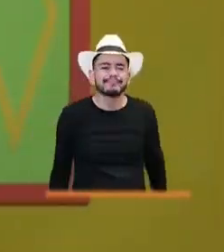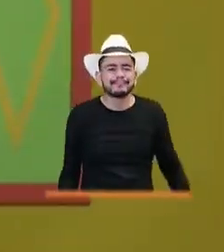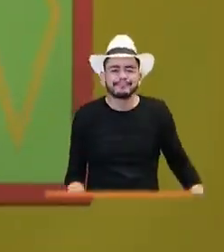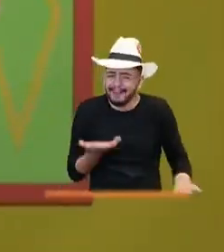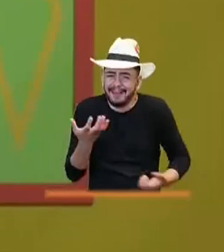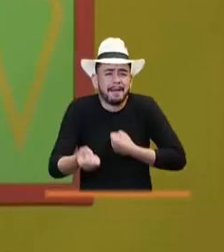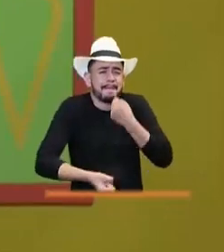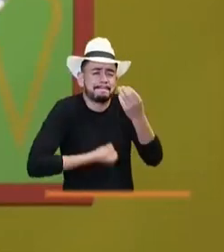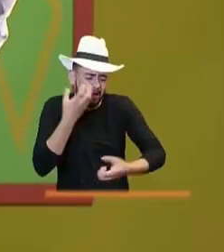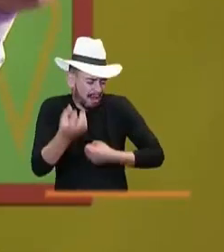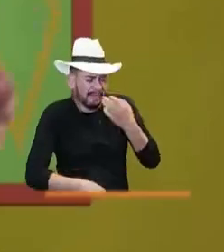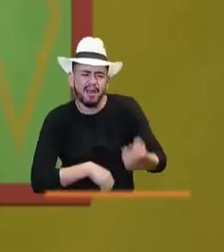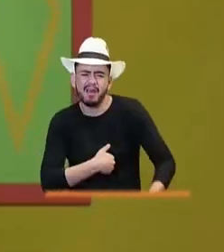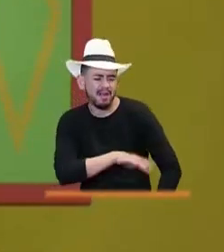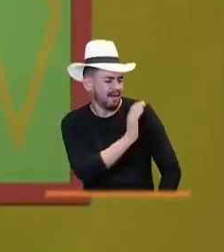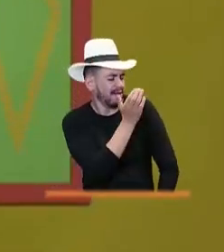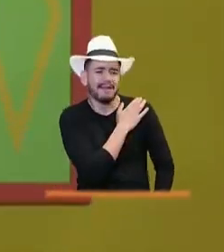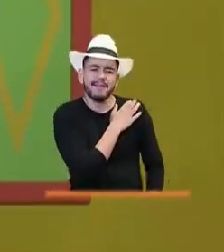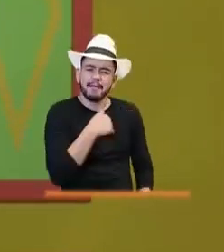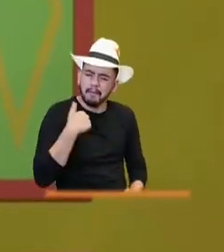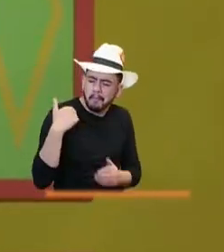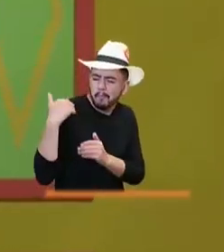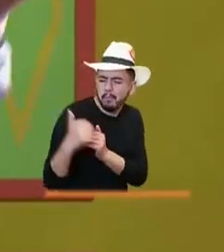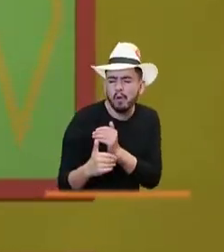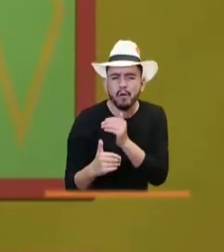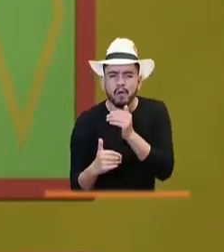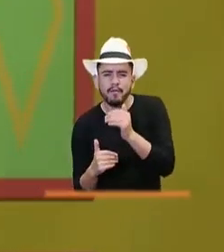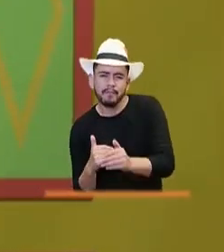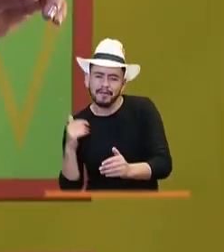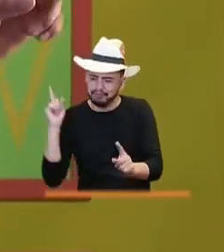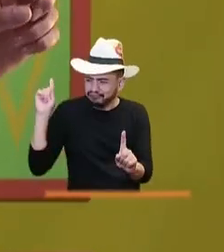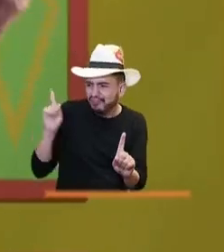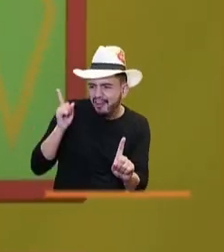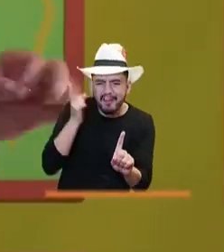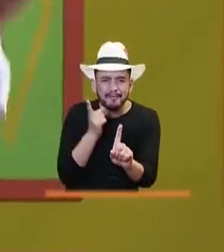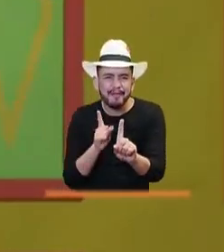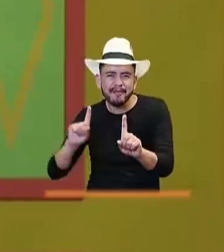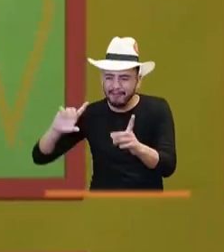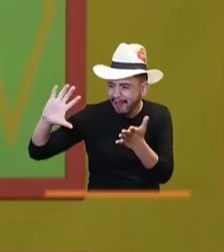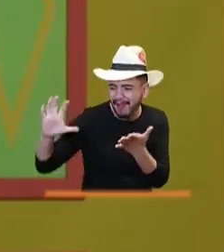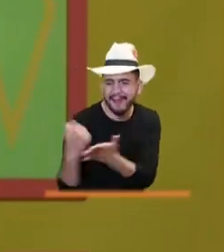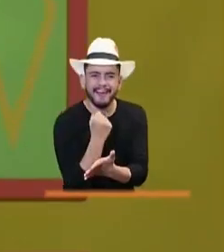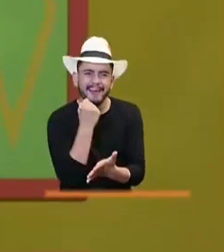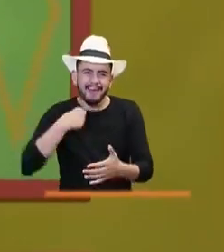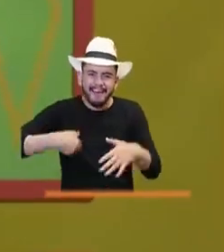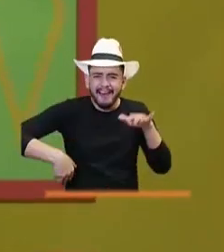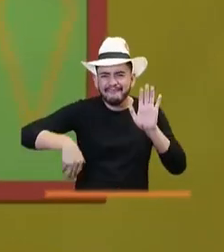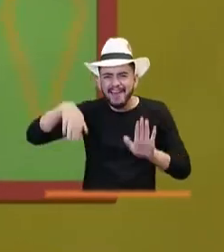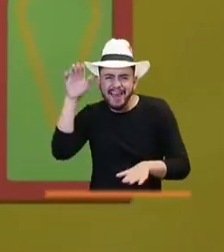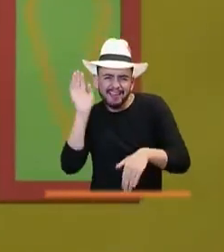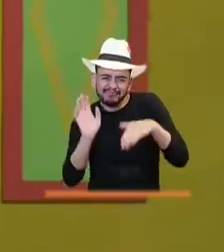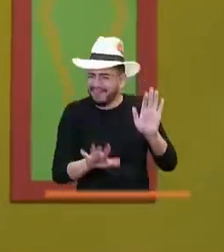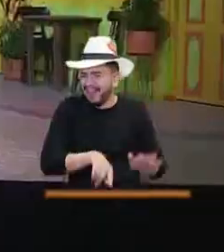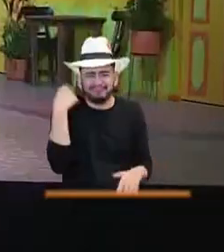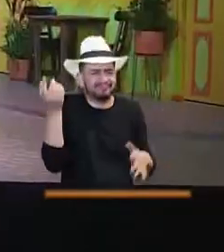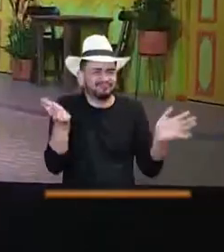a seguir paso tras paso, a veces logra triunfar, otras se halla en un